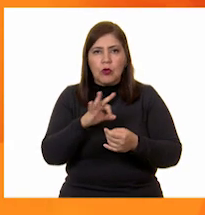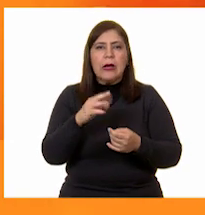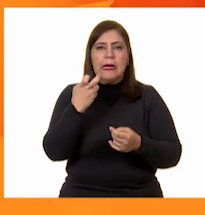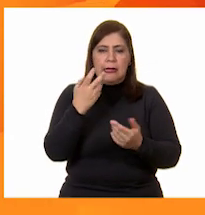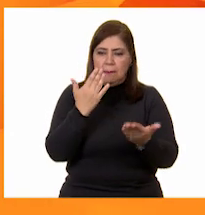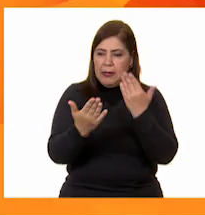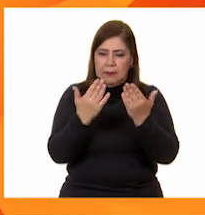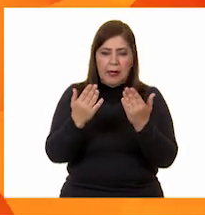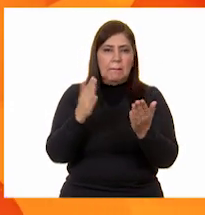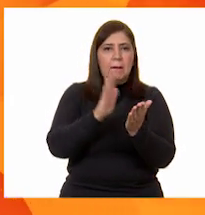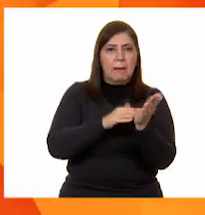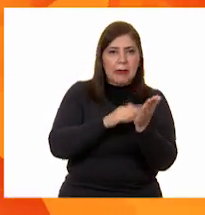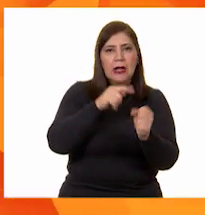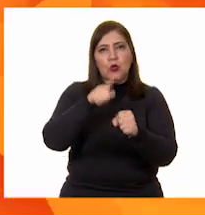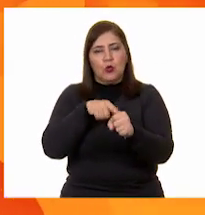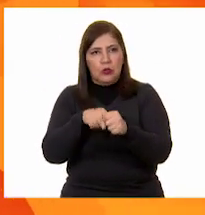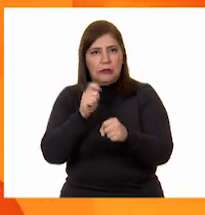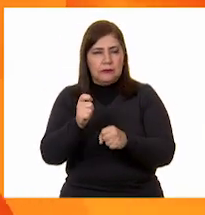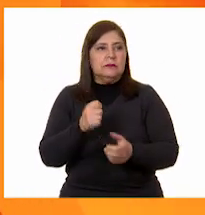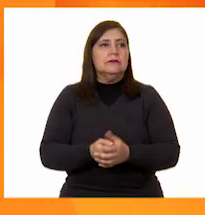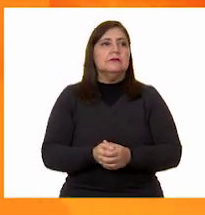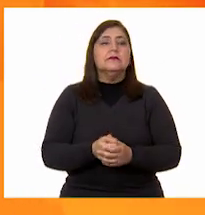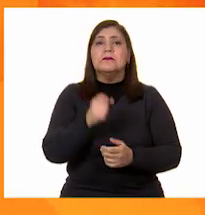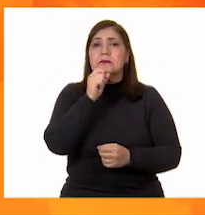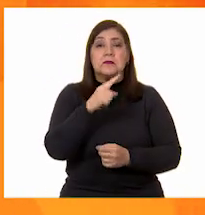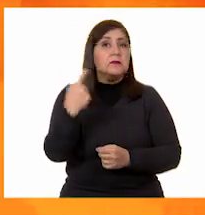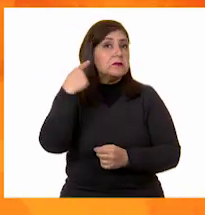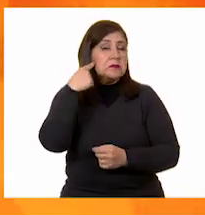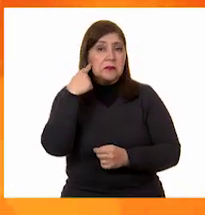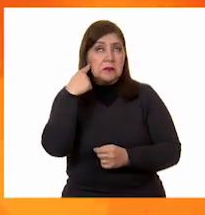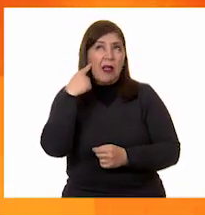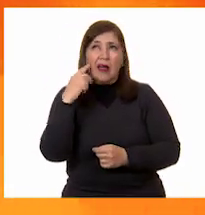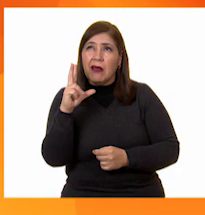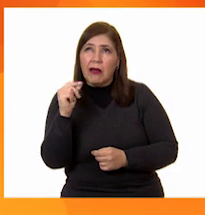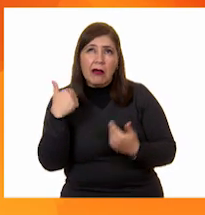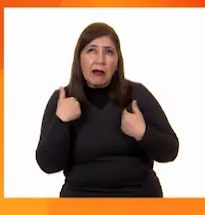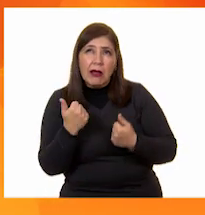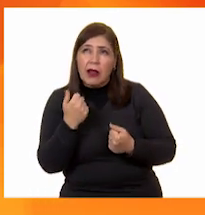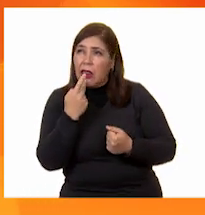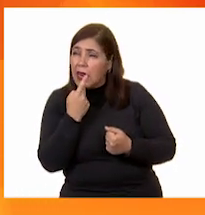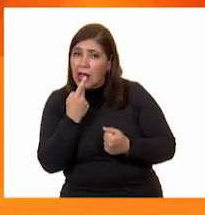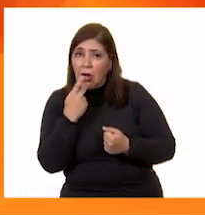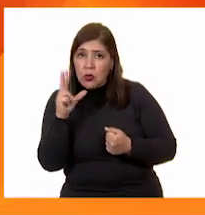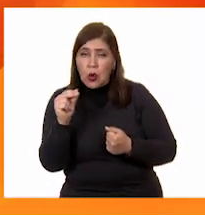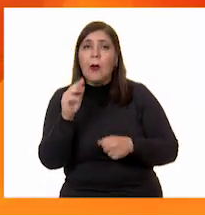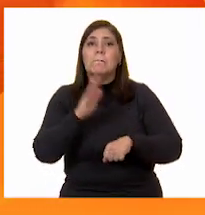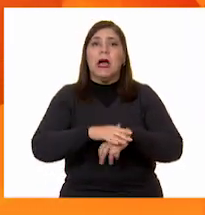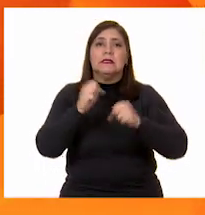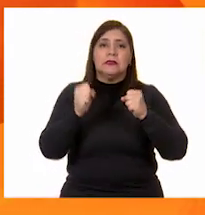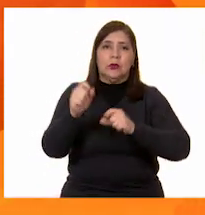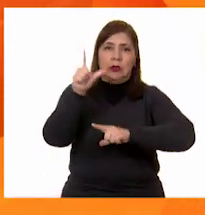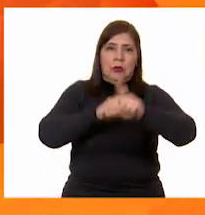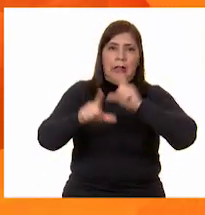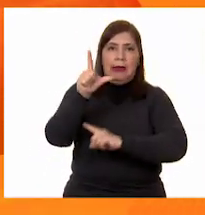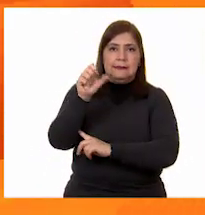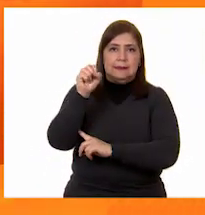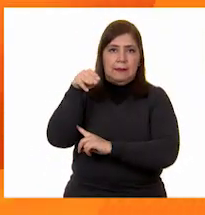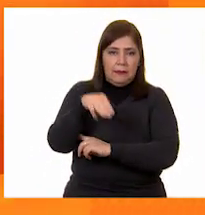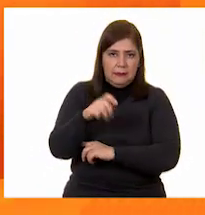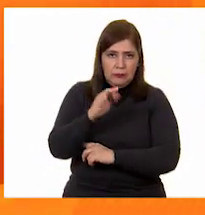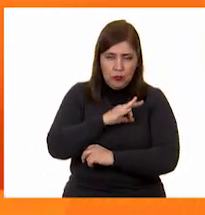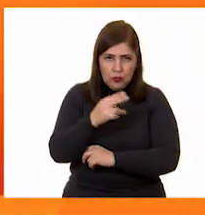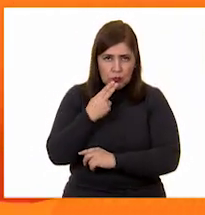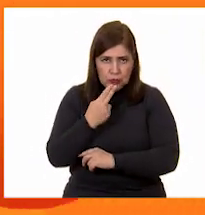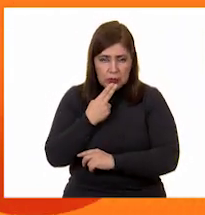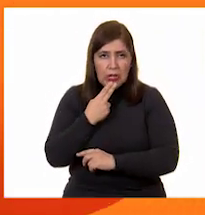con el color del papel. Si su audición no le permite entender el lenguaje oral, usar la lengua de señas mexicana.